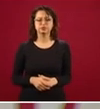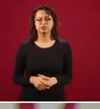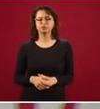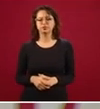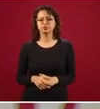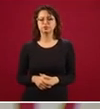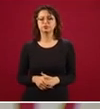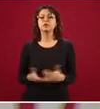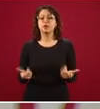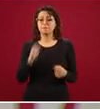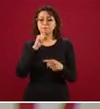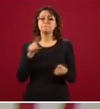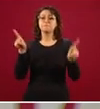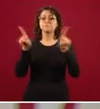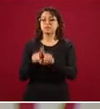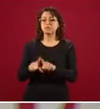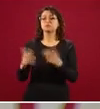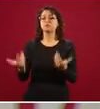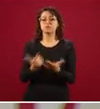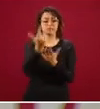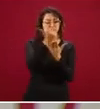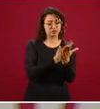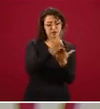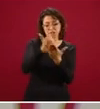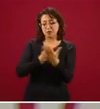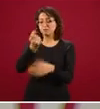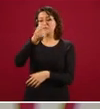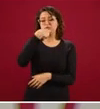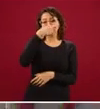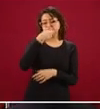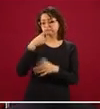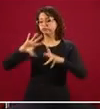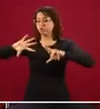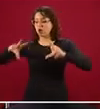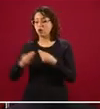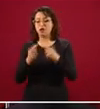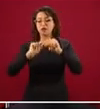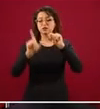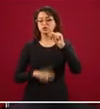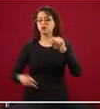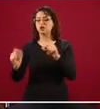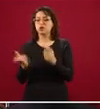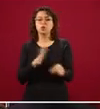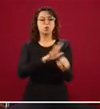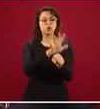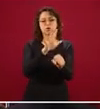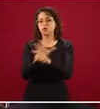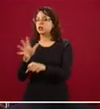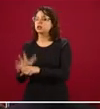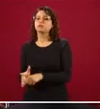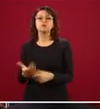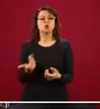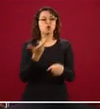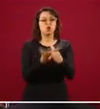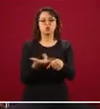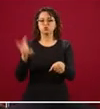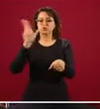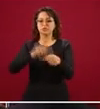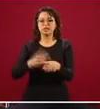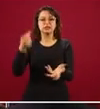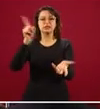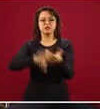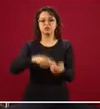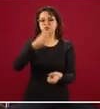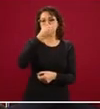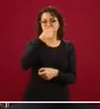un compendio nacional de insumos para la salud que nos permite tener el mismo estándar, la misma calidad de